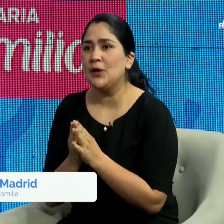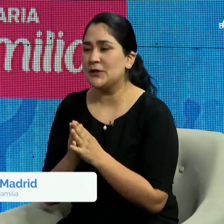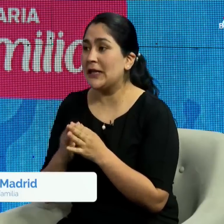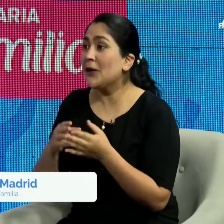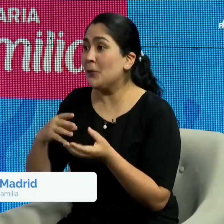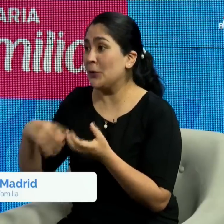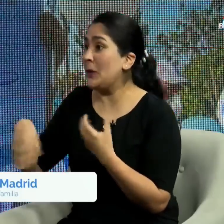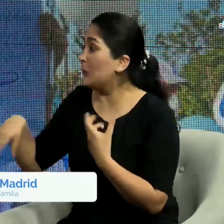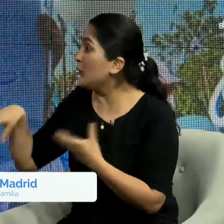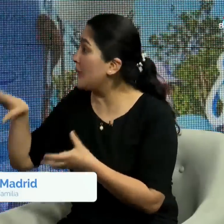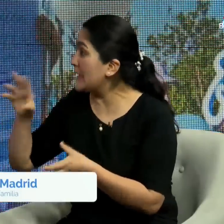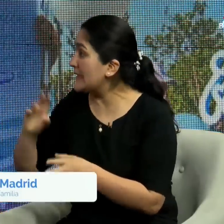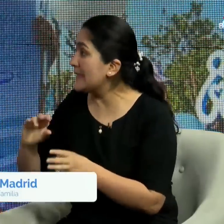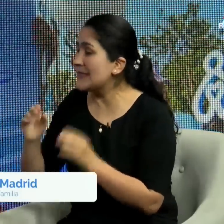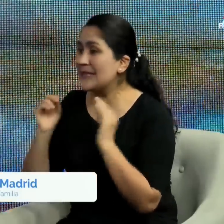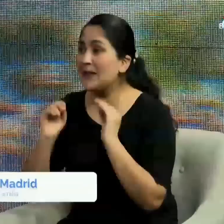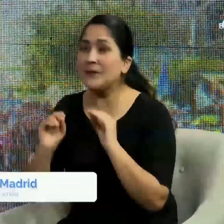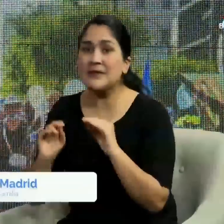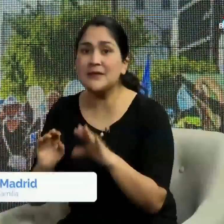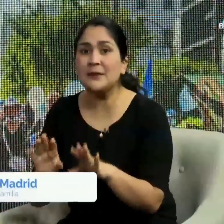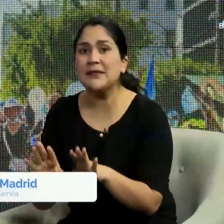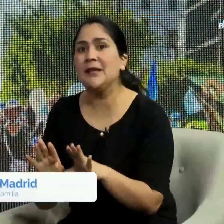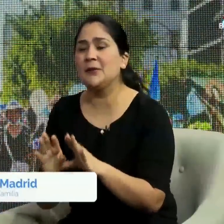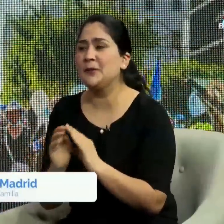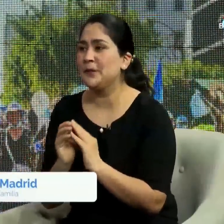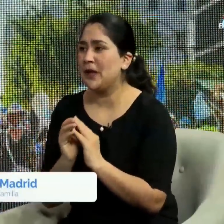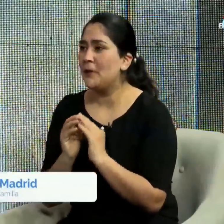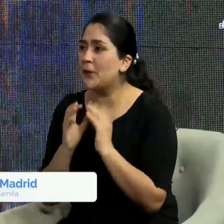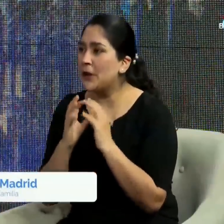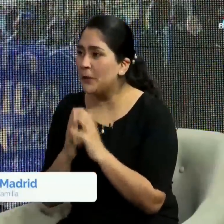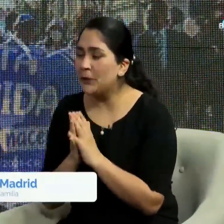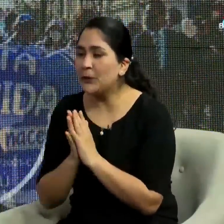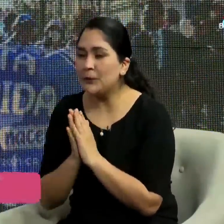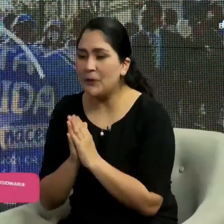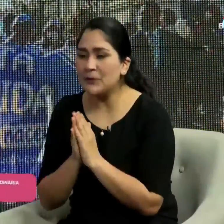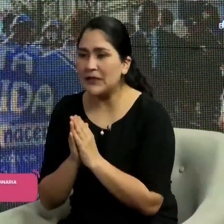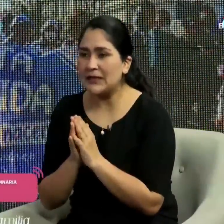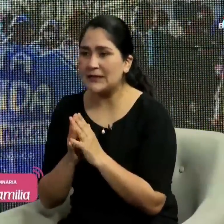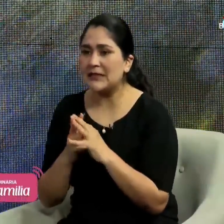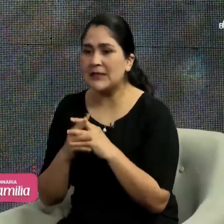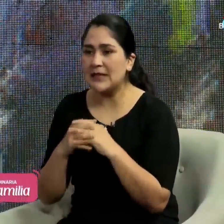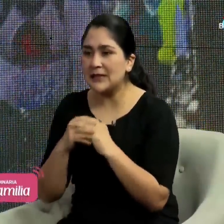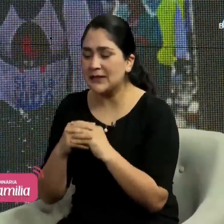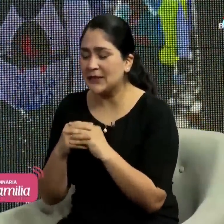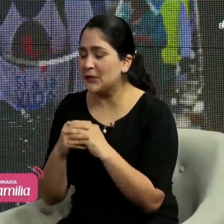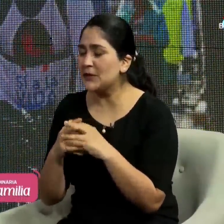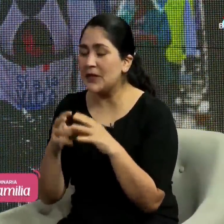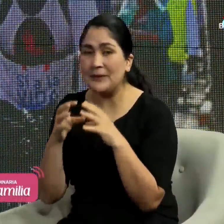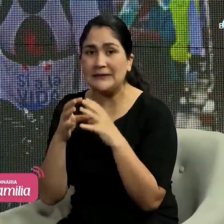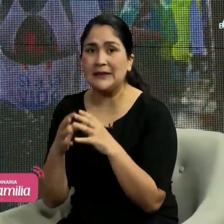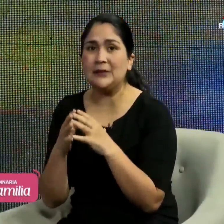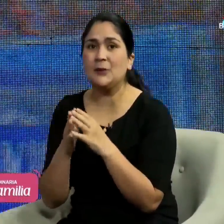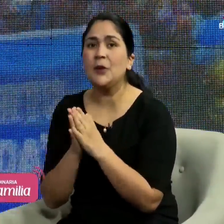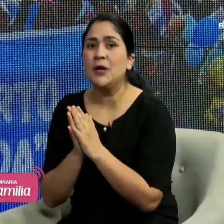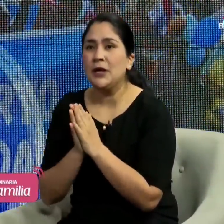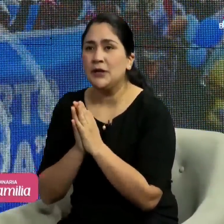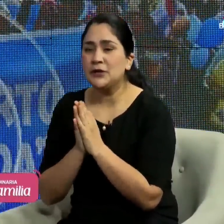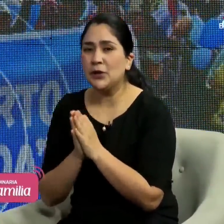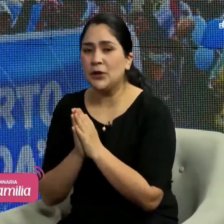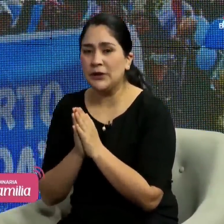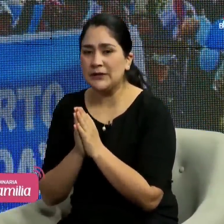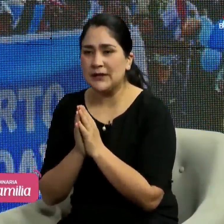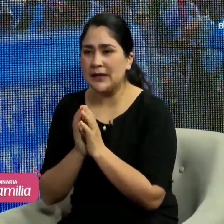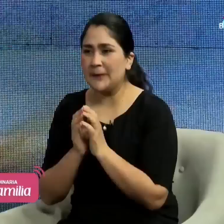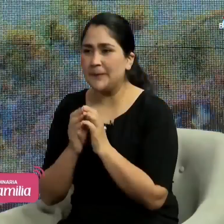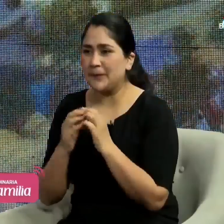no? O sea, claro, porque en otros países ya se metieron. Pero el Perú, vamos a decir, gracias a Dios, se ha mantenido.